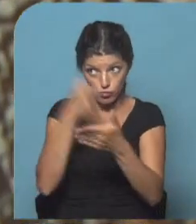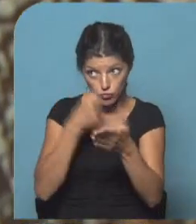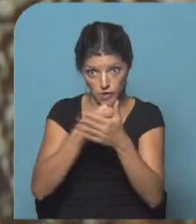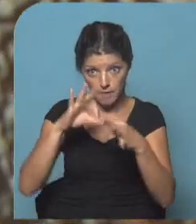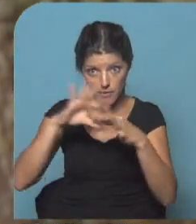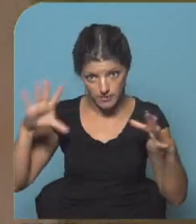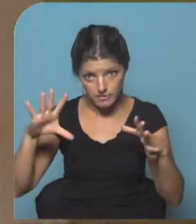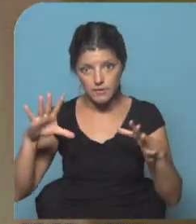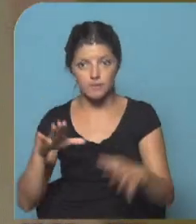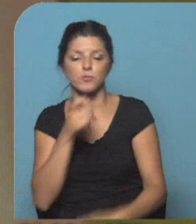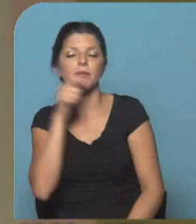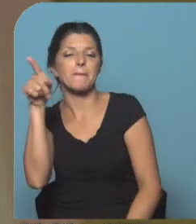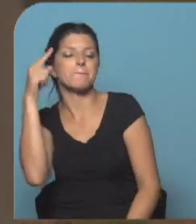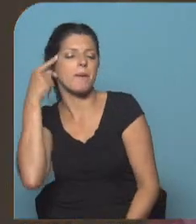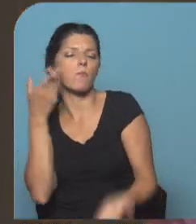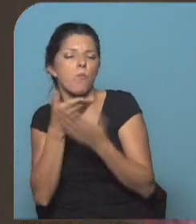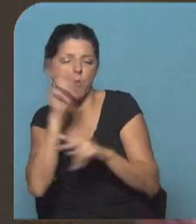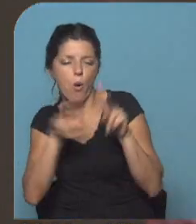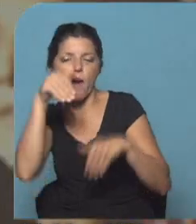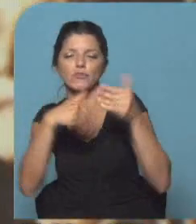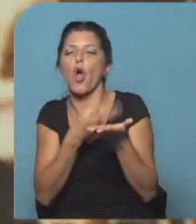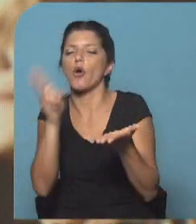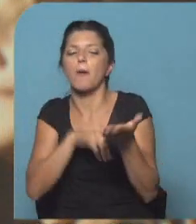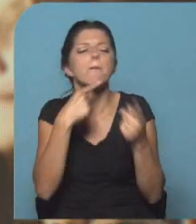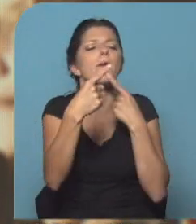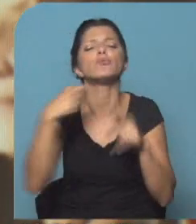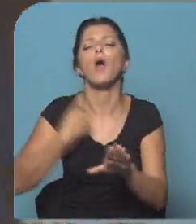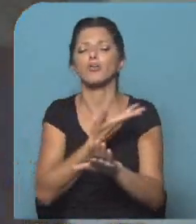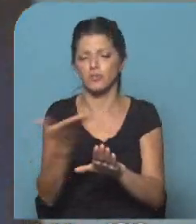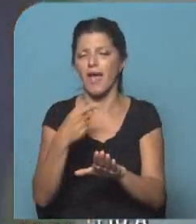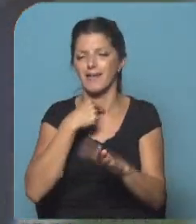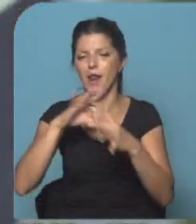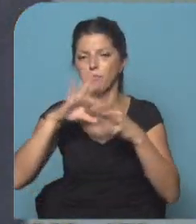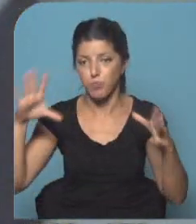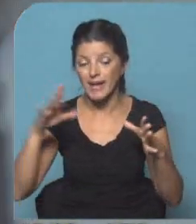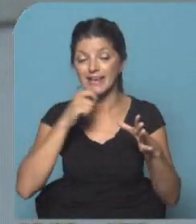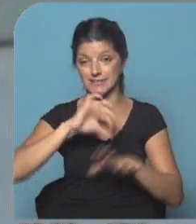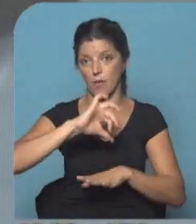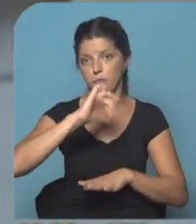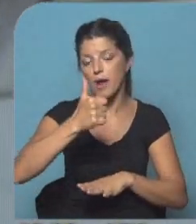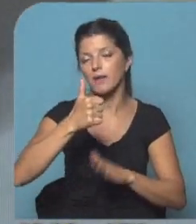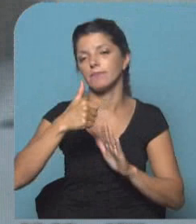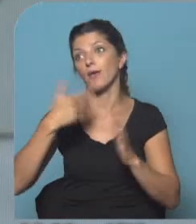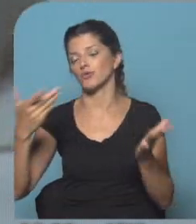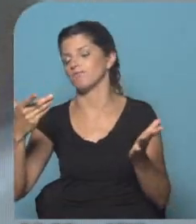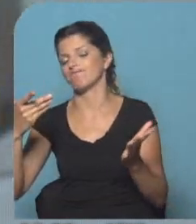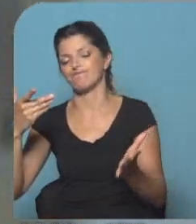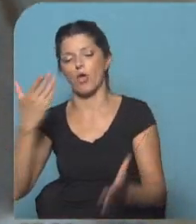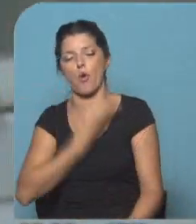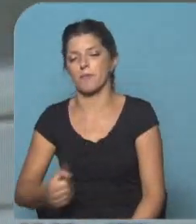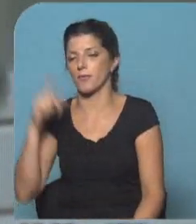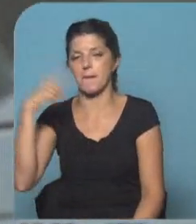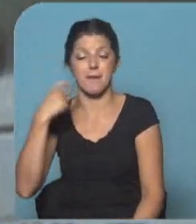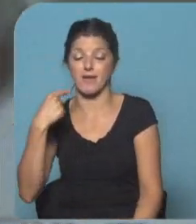sale digamos, el independentismo triunfa, ahí sí no le quedaría más remedio al gobierno central que permitirlo.